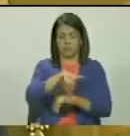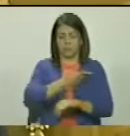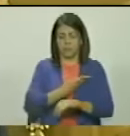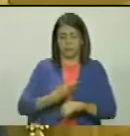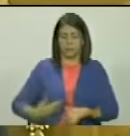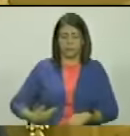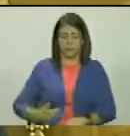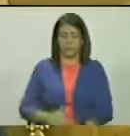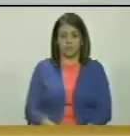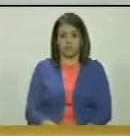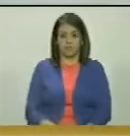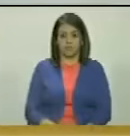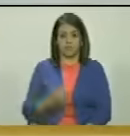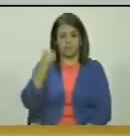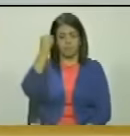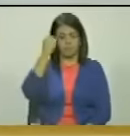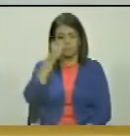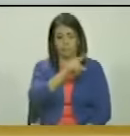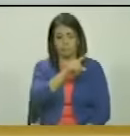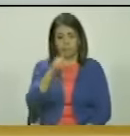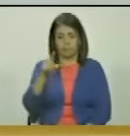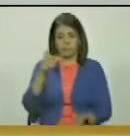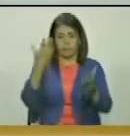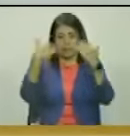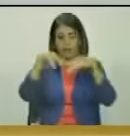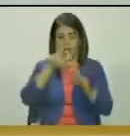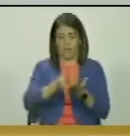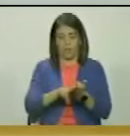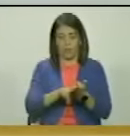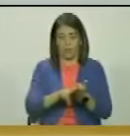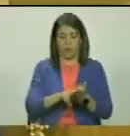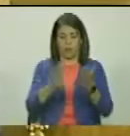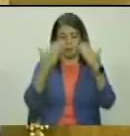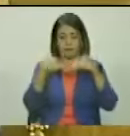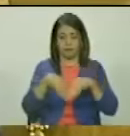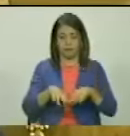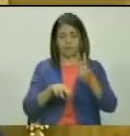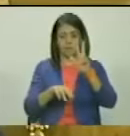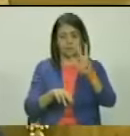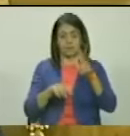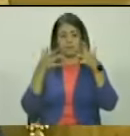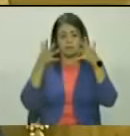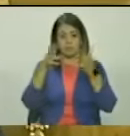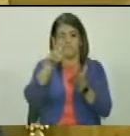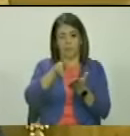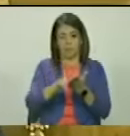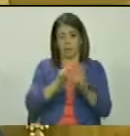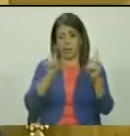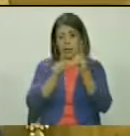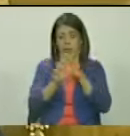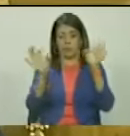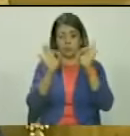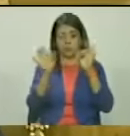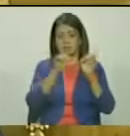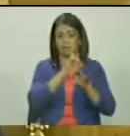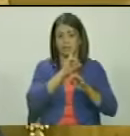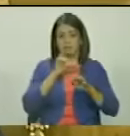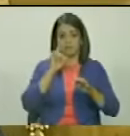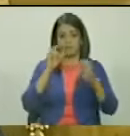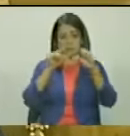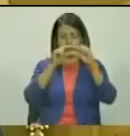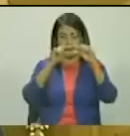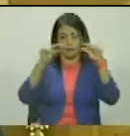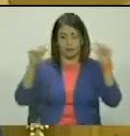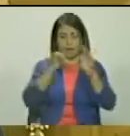ciudadano presidente en consideración el acápite aprobado siguiente tercero se sugiere aprobar sin modificación la denominación del